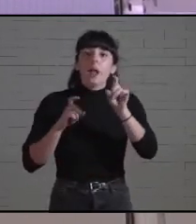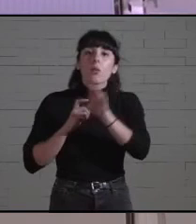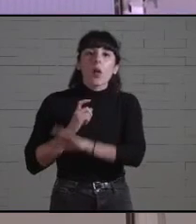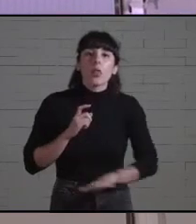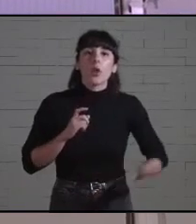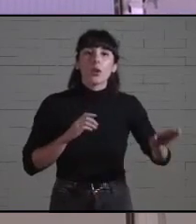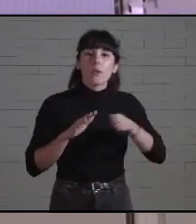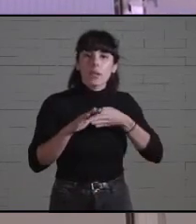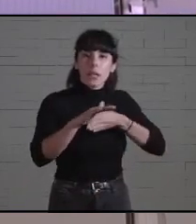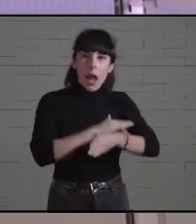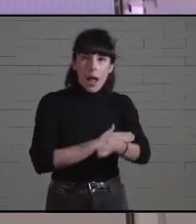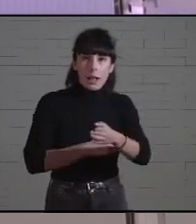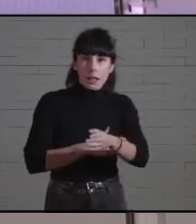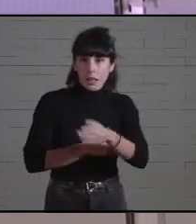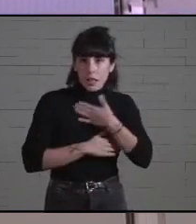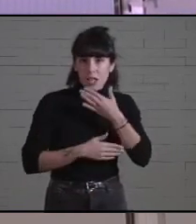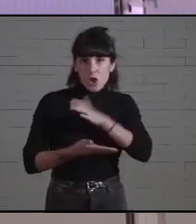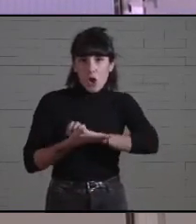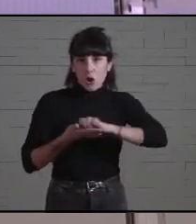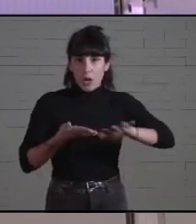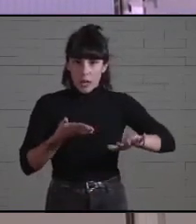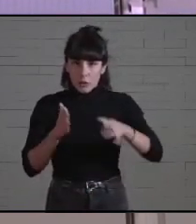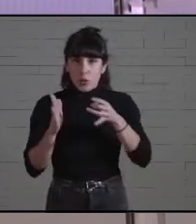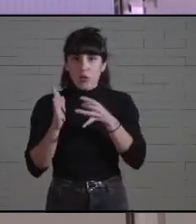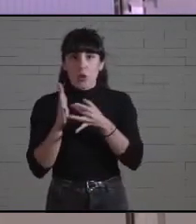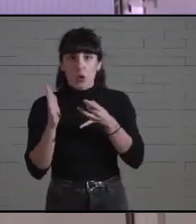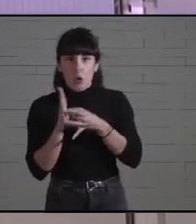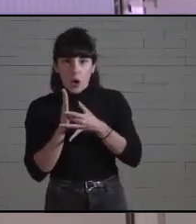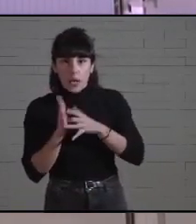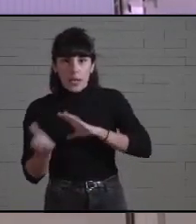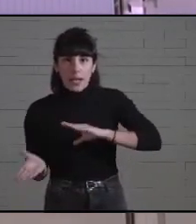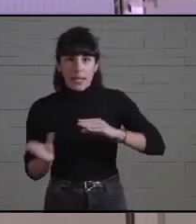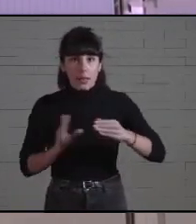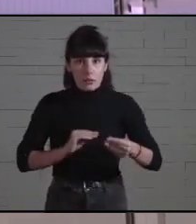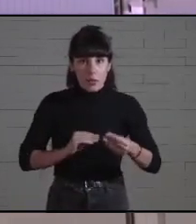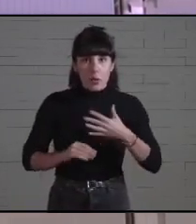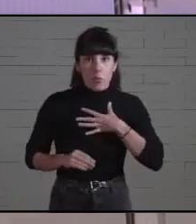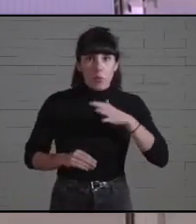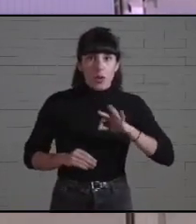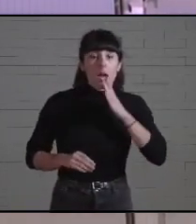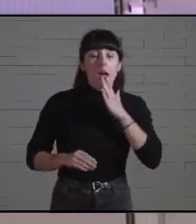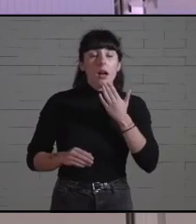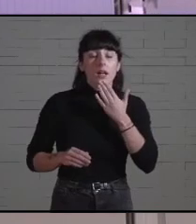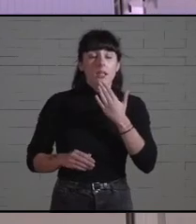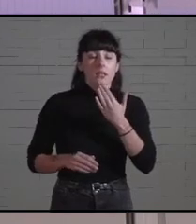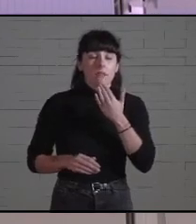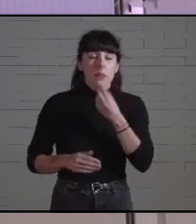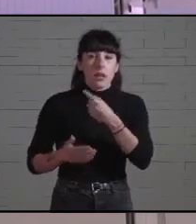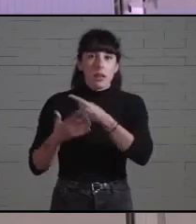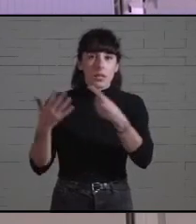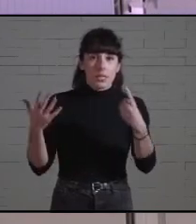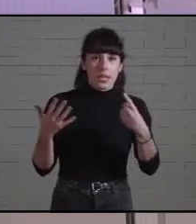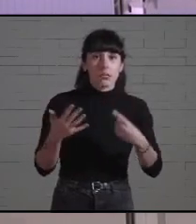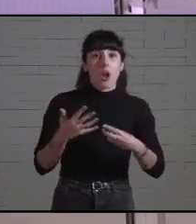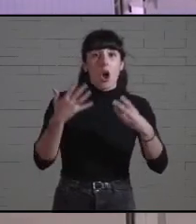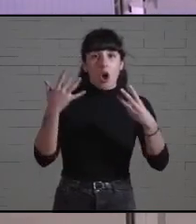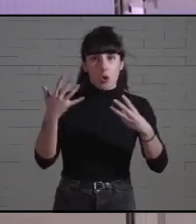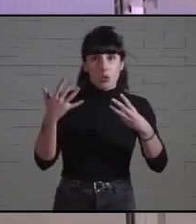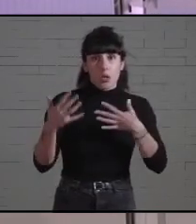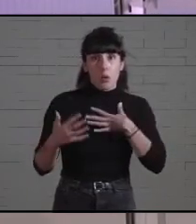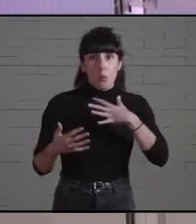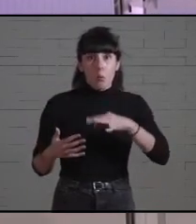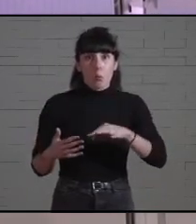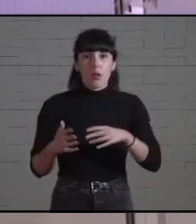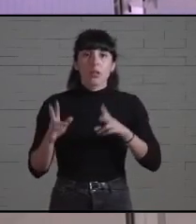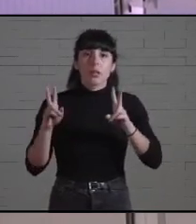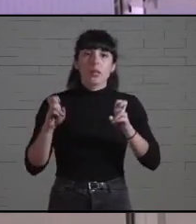primer ciclo con estándares de calidad adecuados en un periodo máximo de 6 años. Octavo, limitar las nuevas reducciones